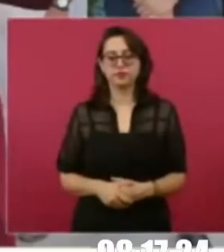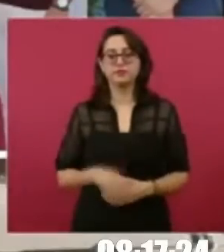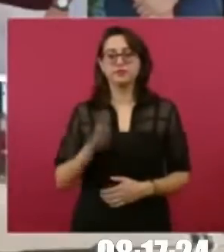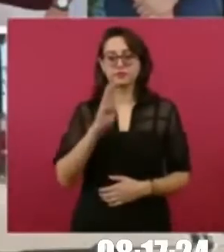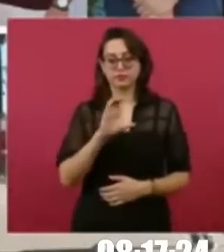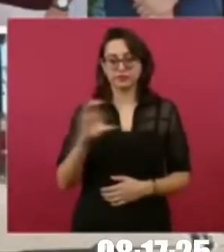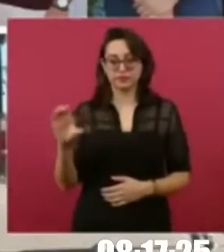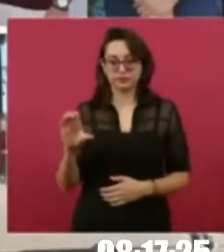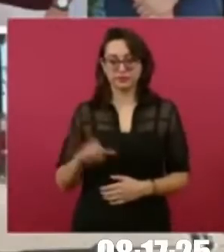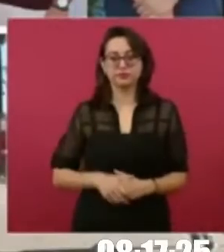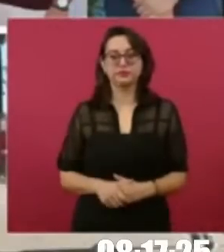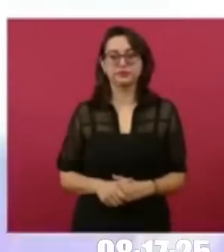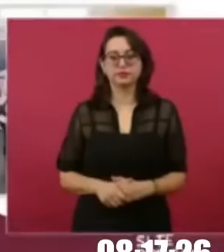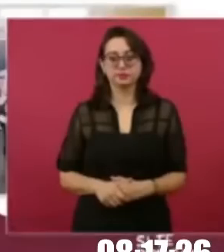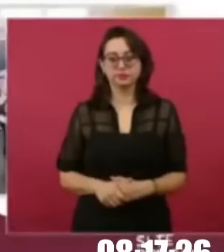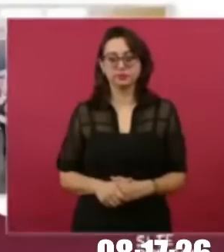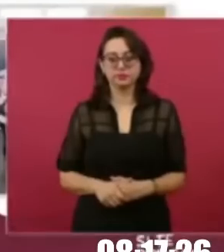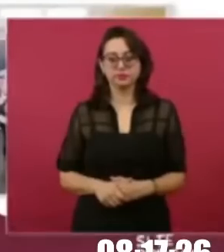Baja California